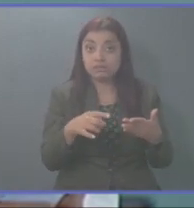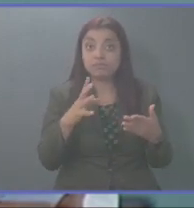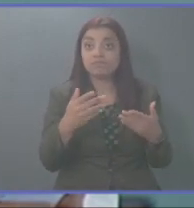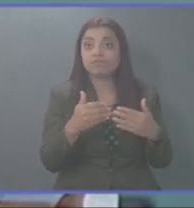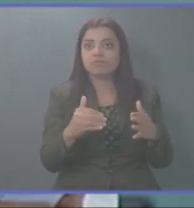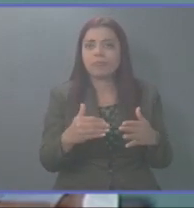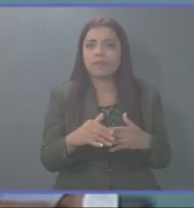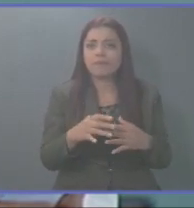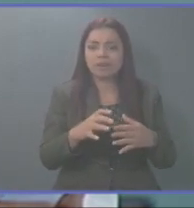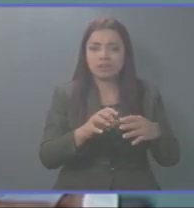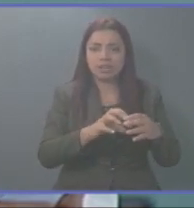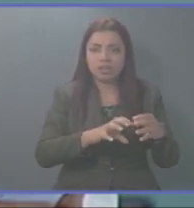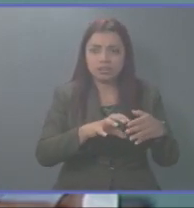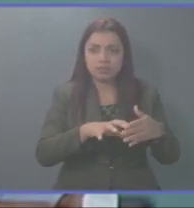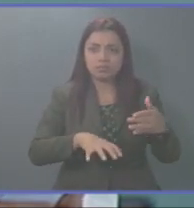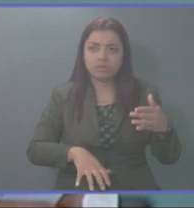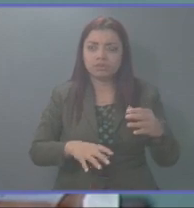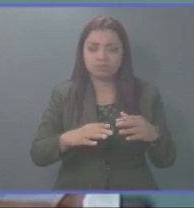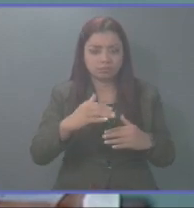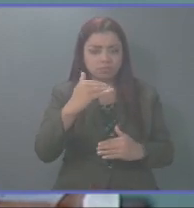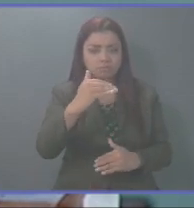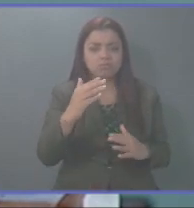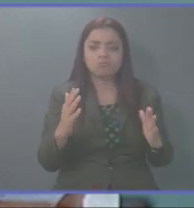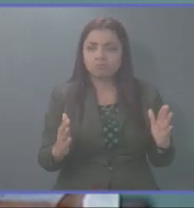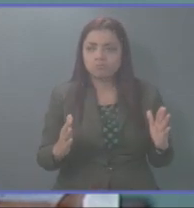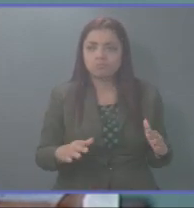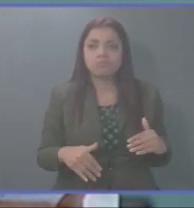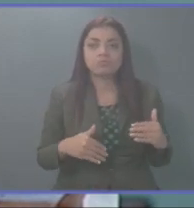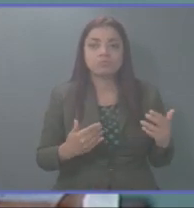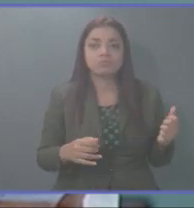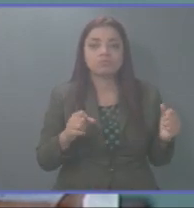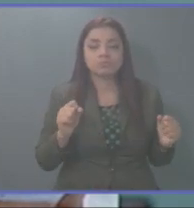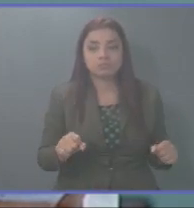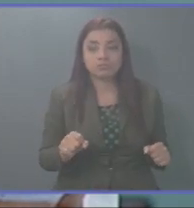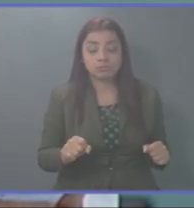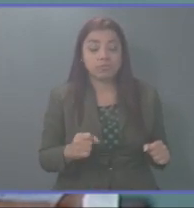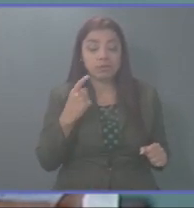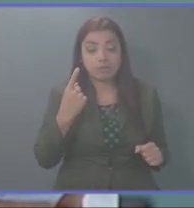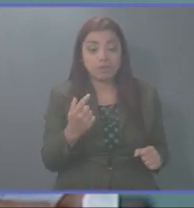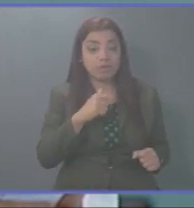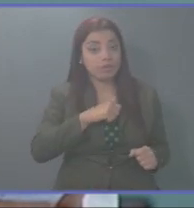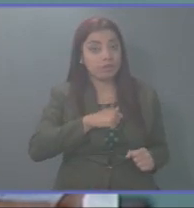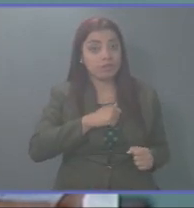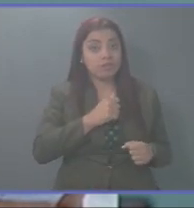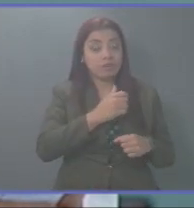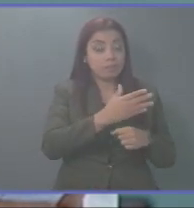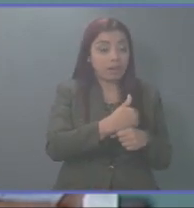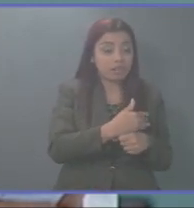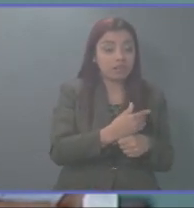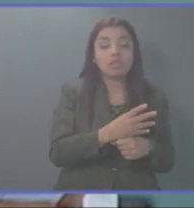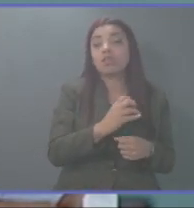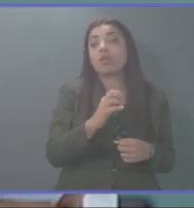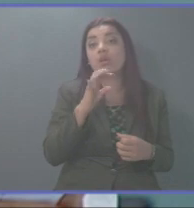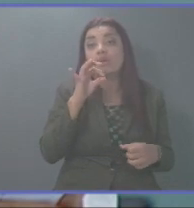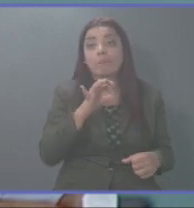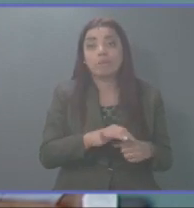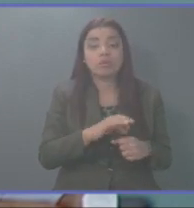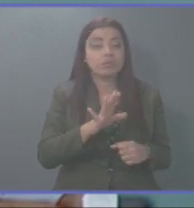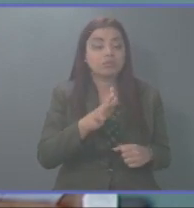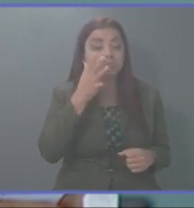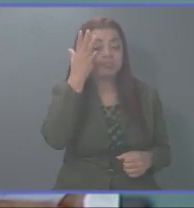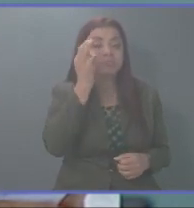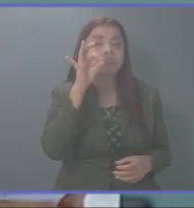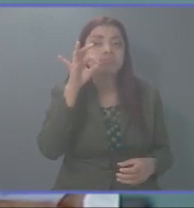diseñada con un espacio de suficiente tamaño para que el votante escriba el nombre o las siglas del partido o coalición contendiente de su